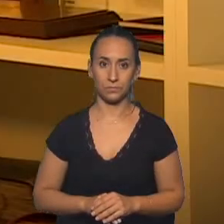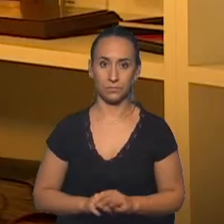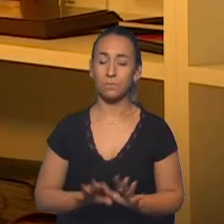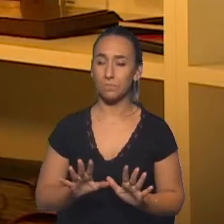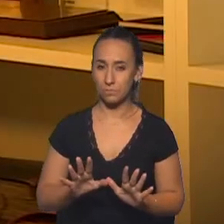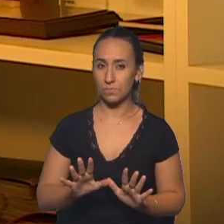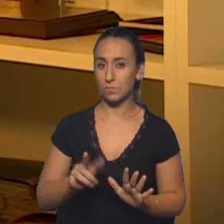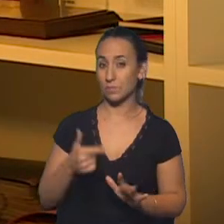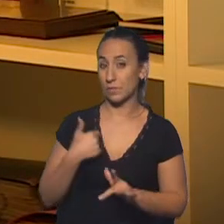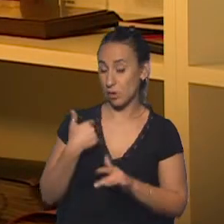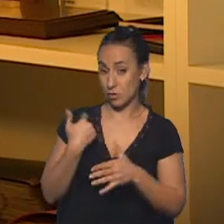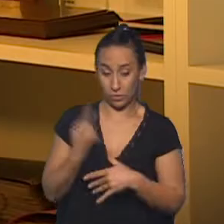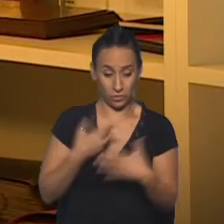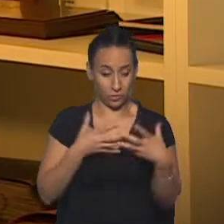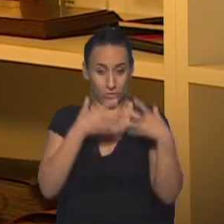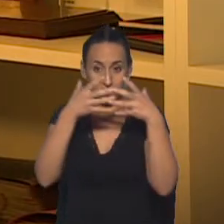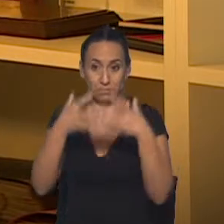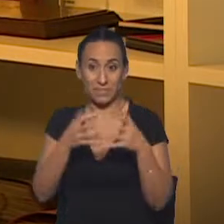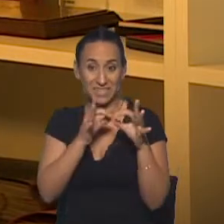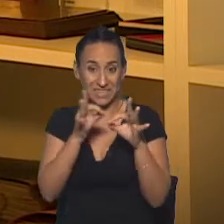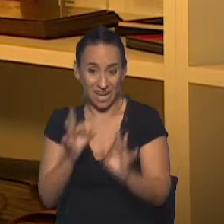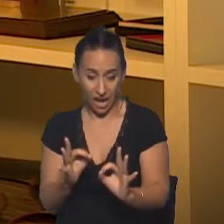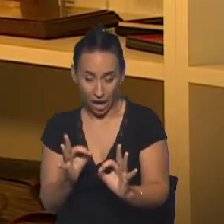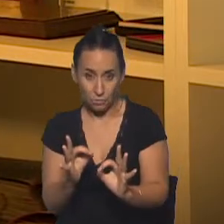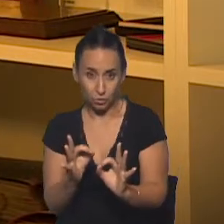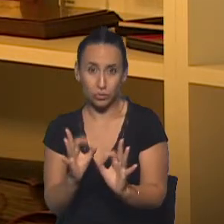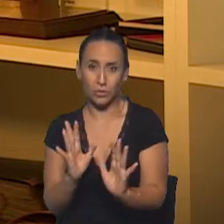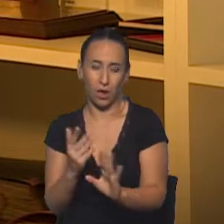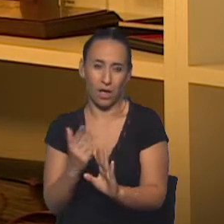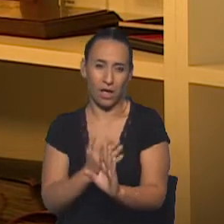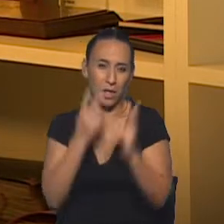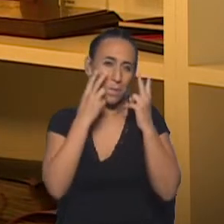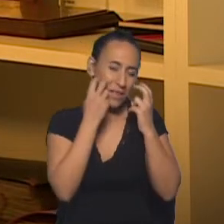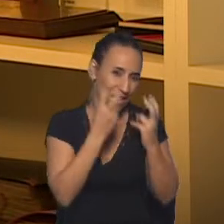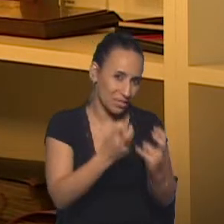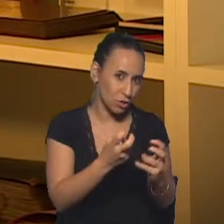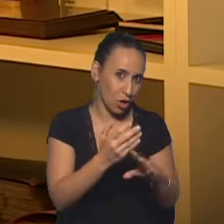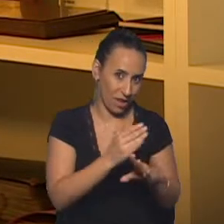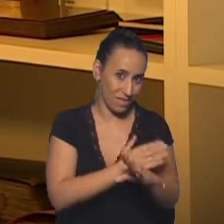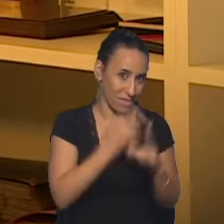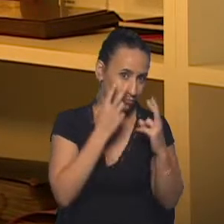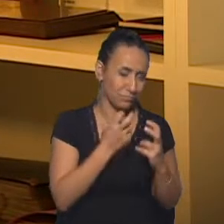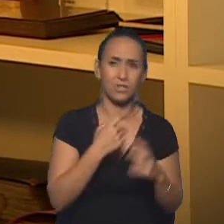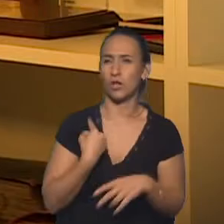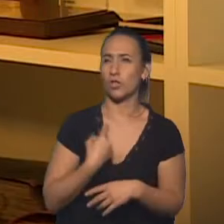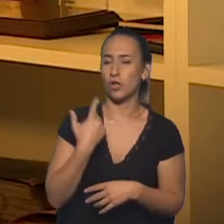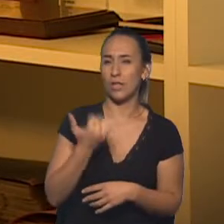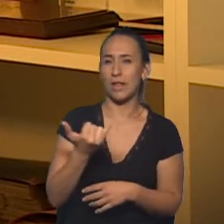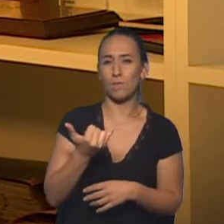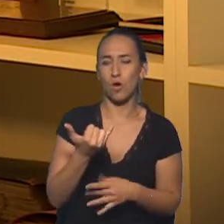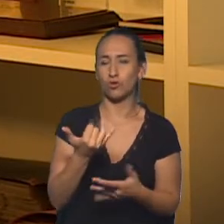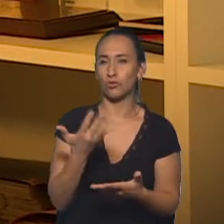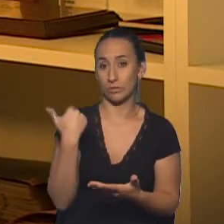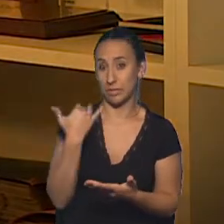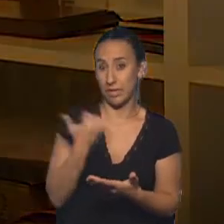Llega al campo con un trabajo preliminar realizado, ¿sí? O sea, una investigación previa. Nosotros contábamos con